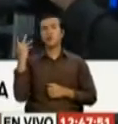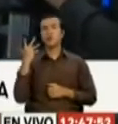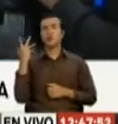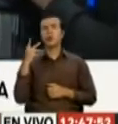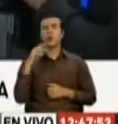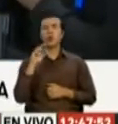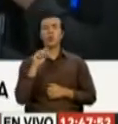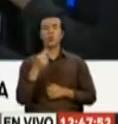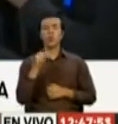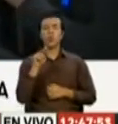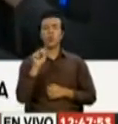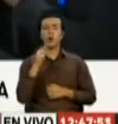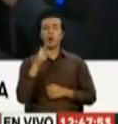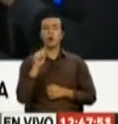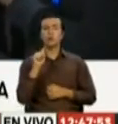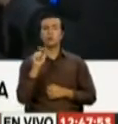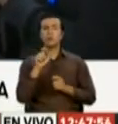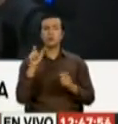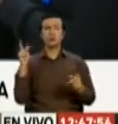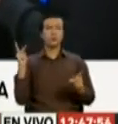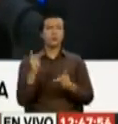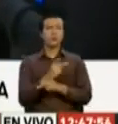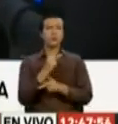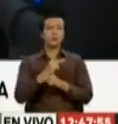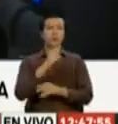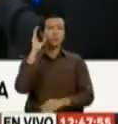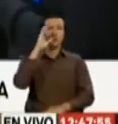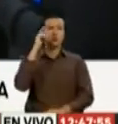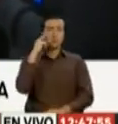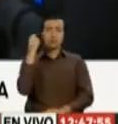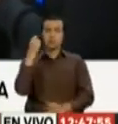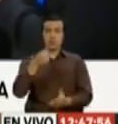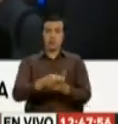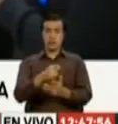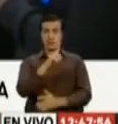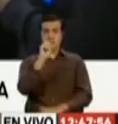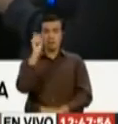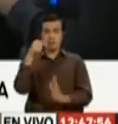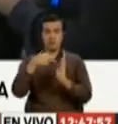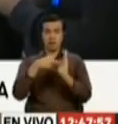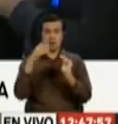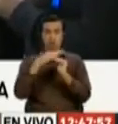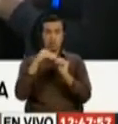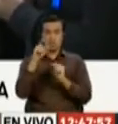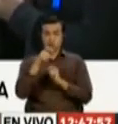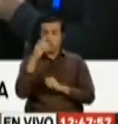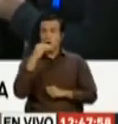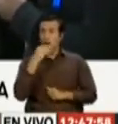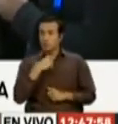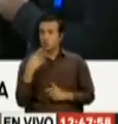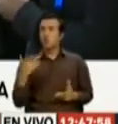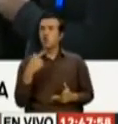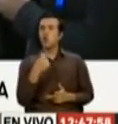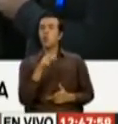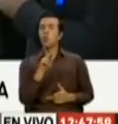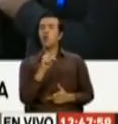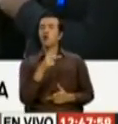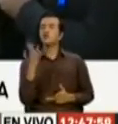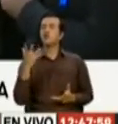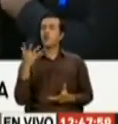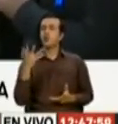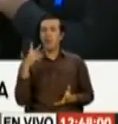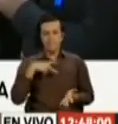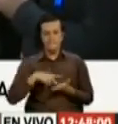de alias Guacho dentro de la lista de los más buscados, con una recompensa de $100,000 para cualquier persona que